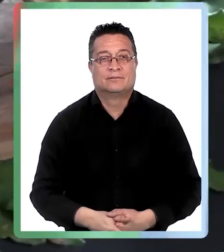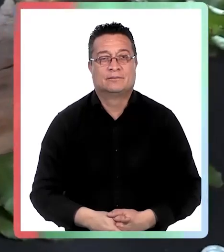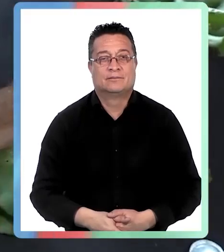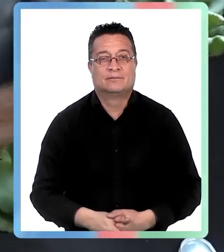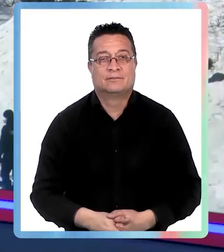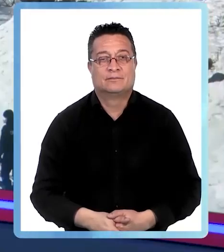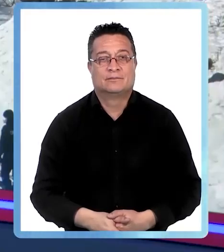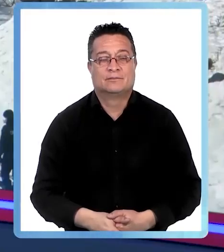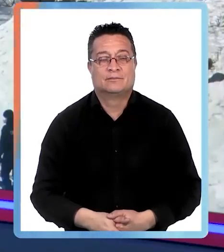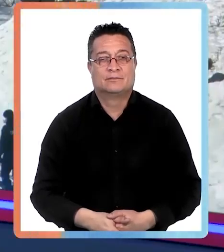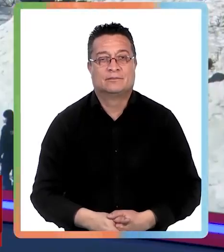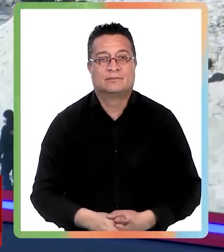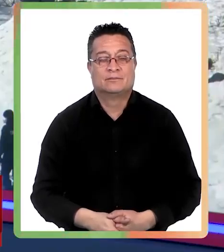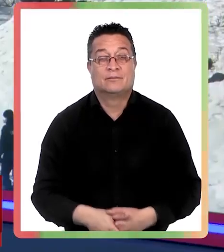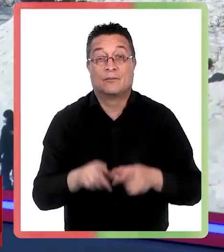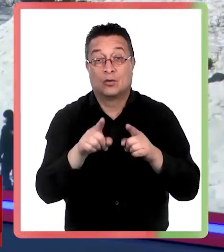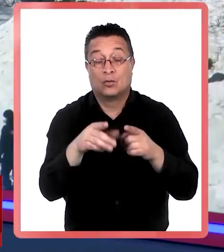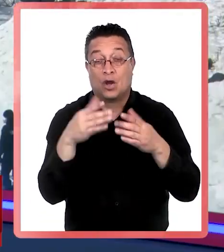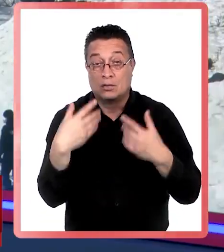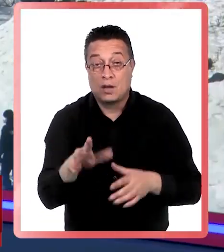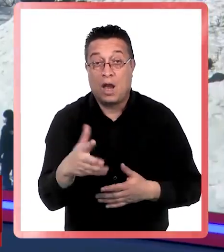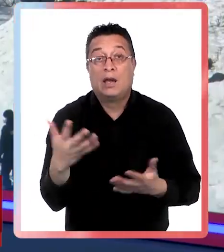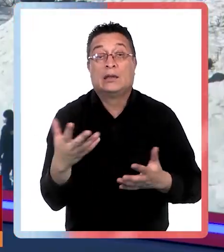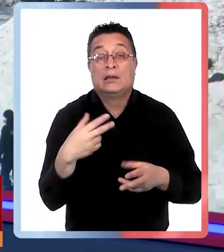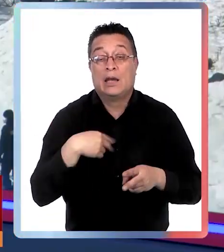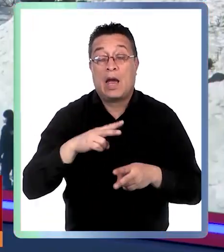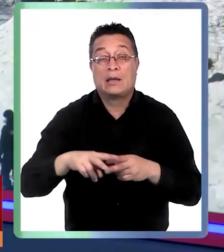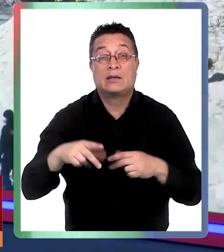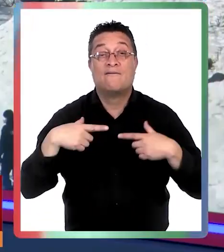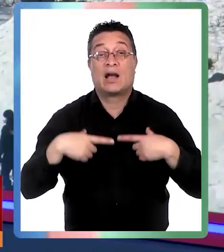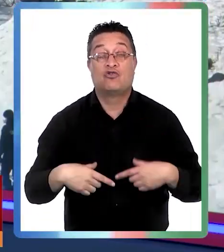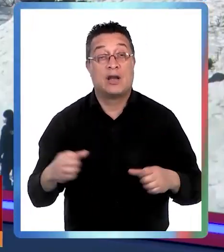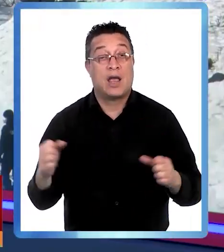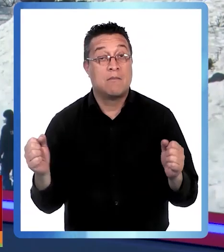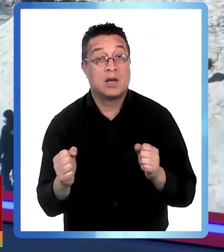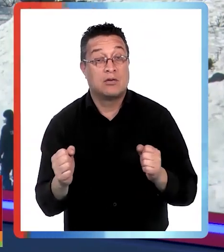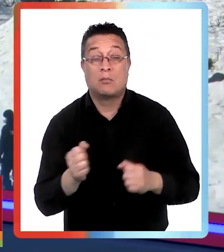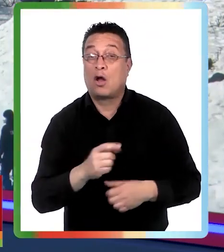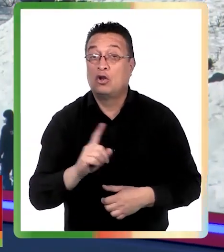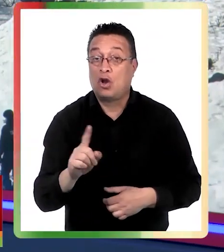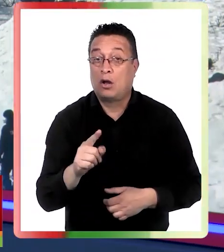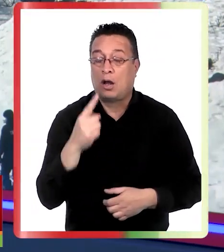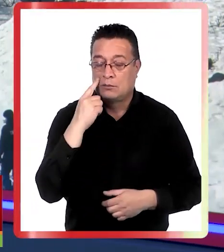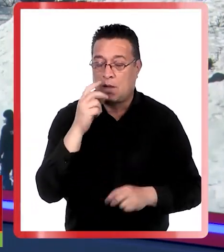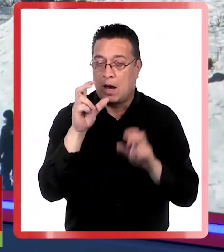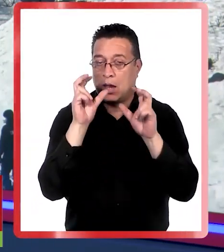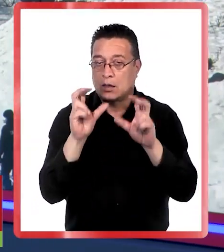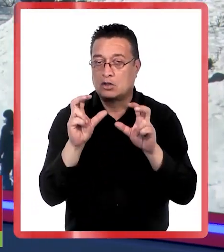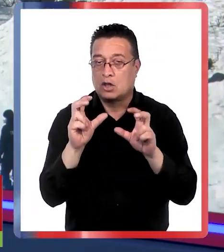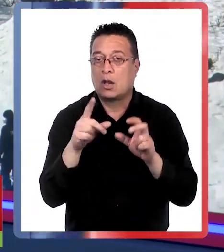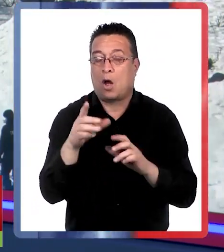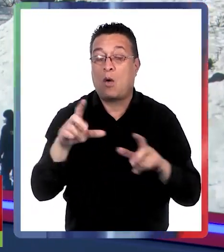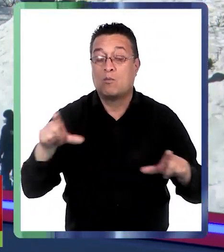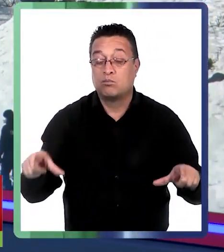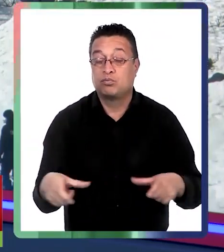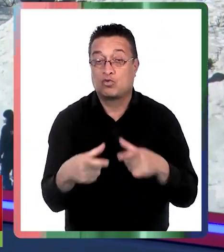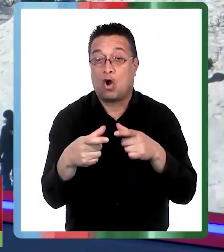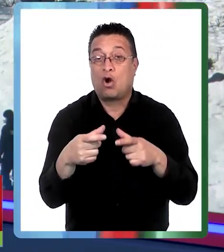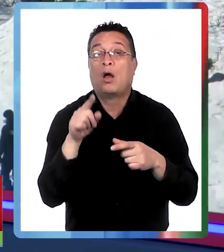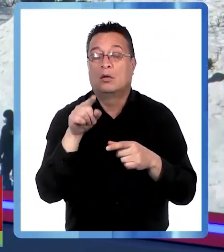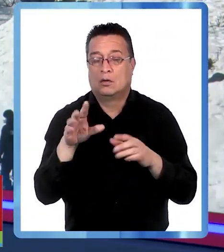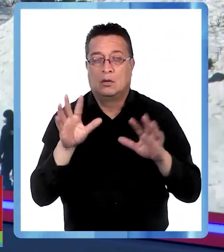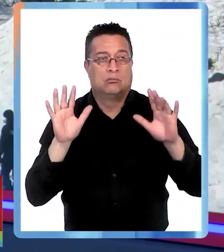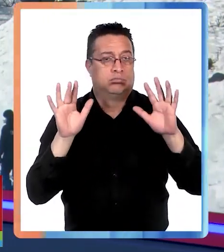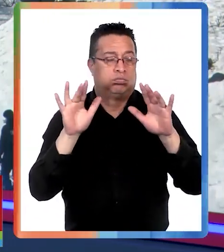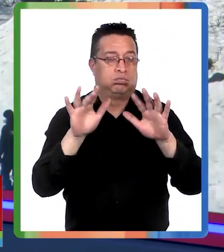involucradas Y usted ya tiene panorama para las vacaciones de invierno si no es así preste mucha atención porque pucón se ha tomado las